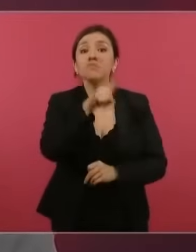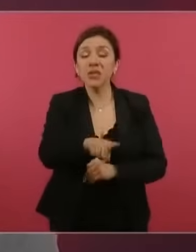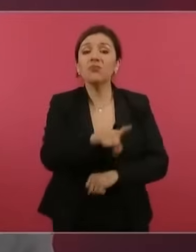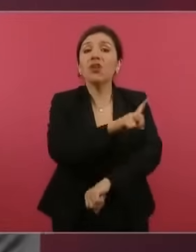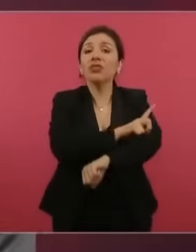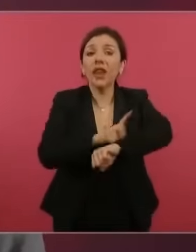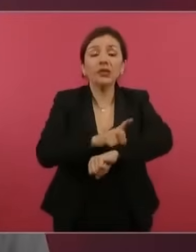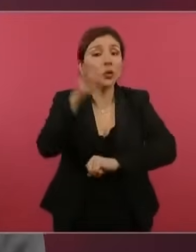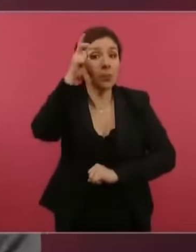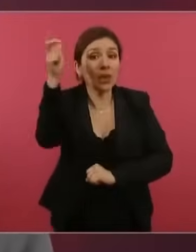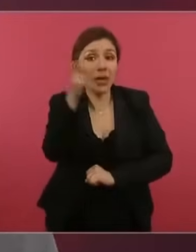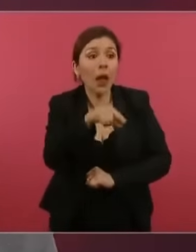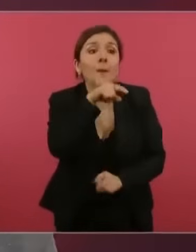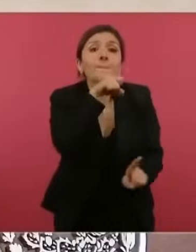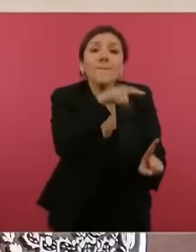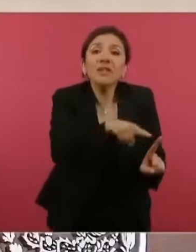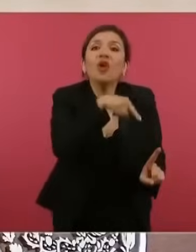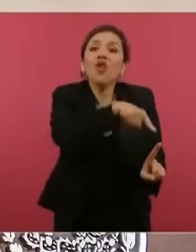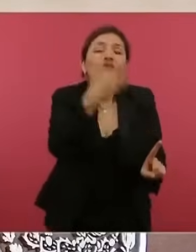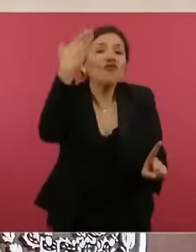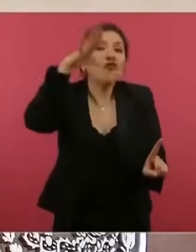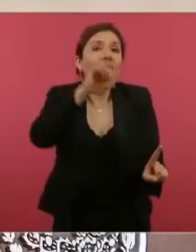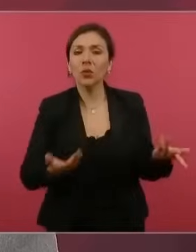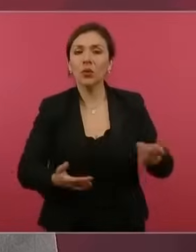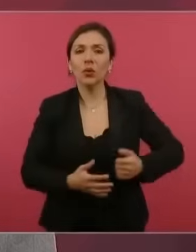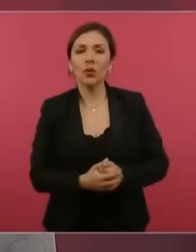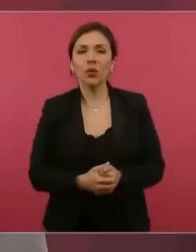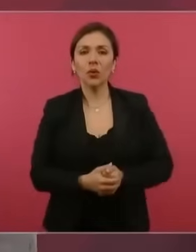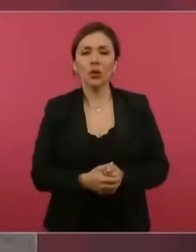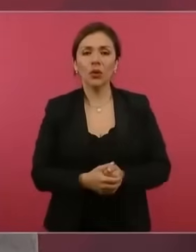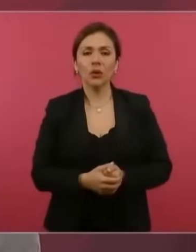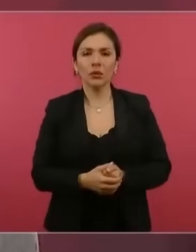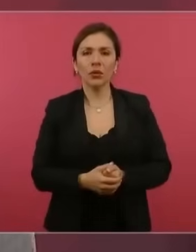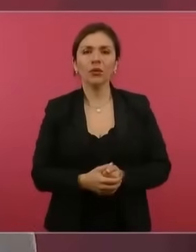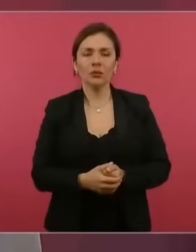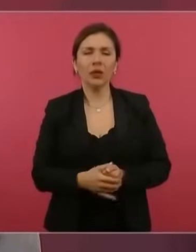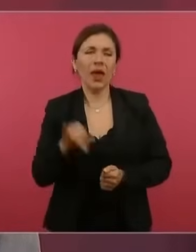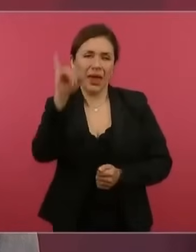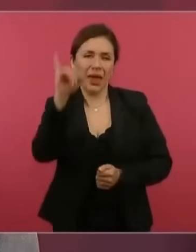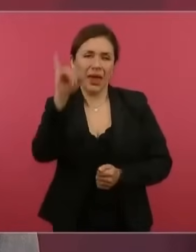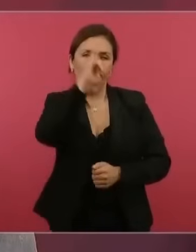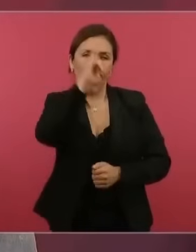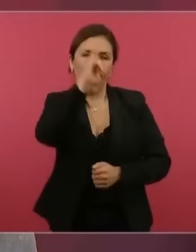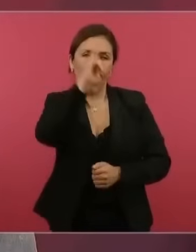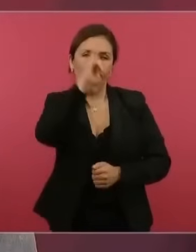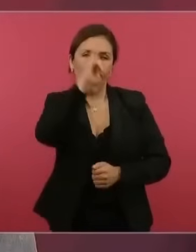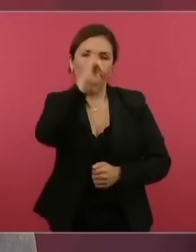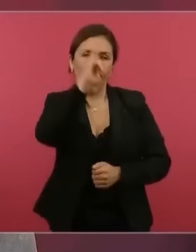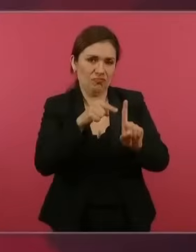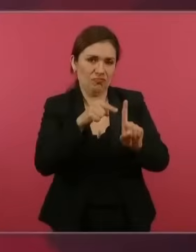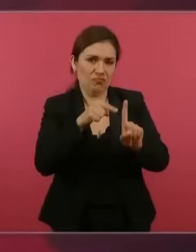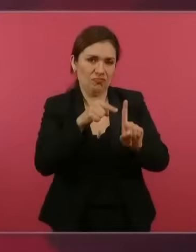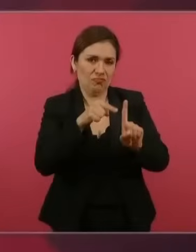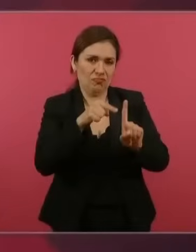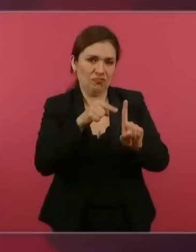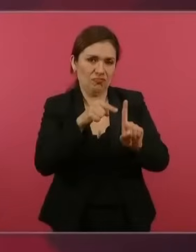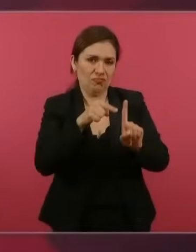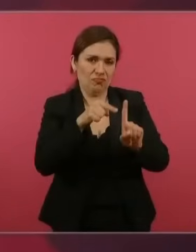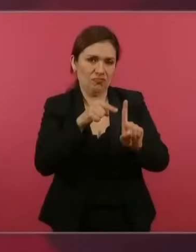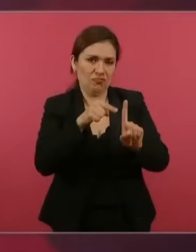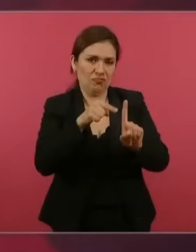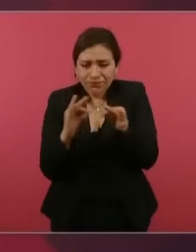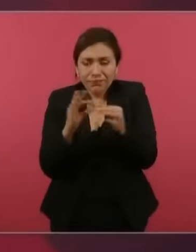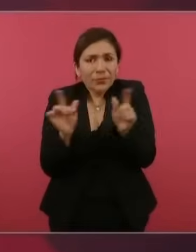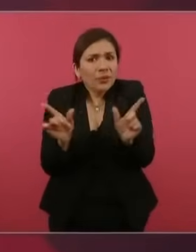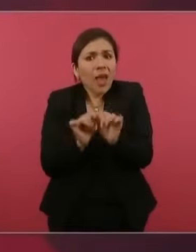Hidalgo, donde ella fue jefa de gobierno, jefa delegacional. Eso fue lo que dije.